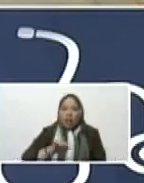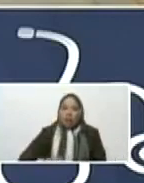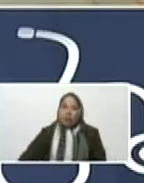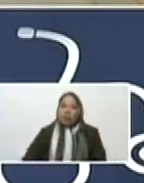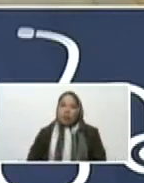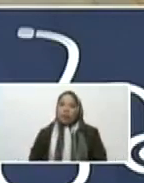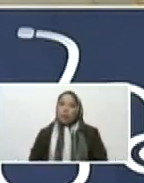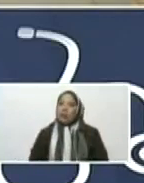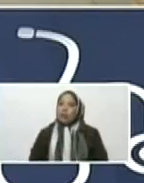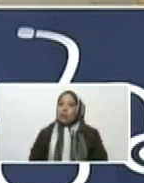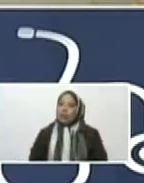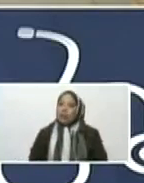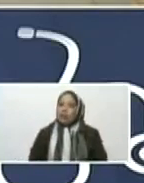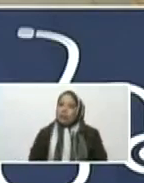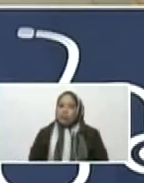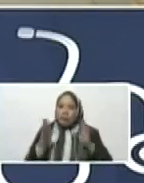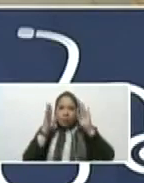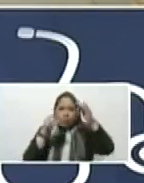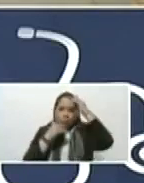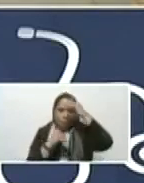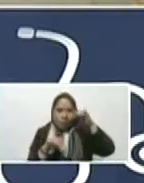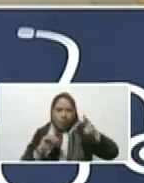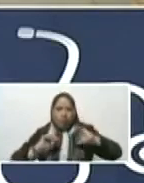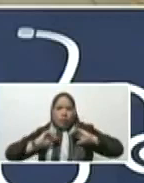Guaquiquí. Ya vamos a lanzarlo.